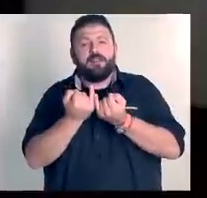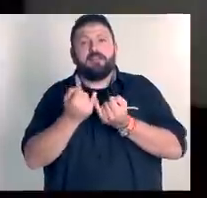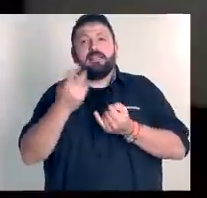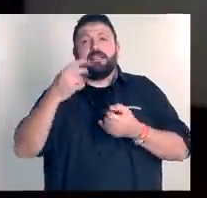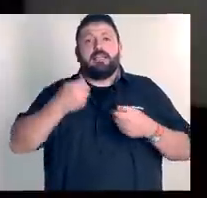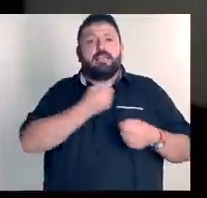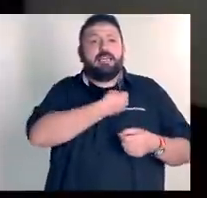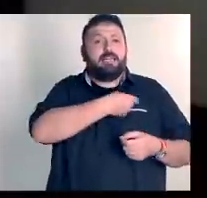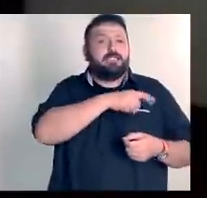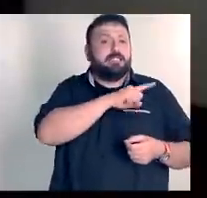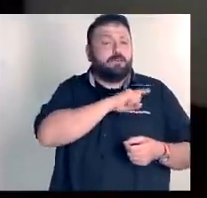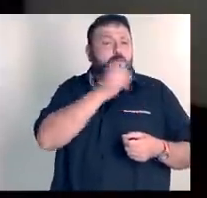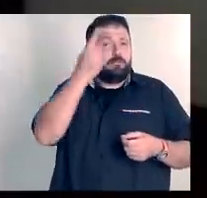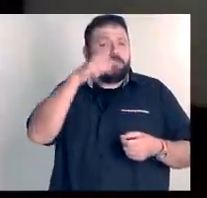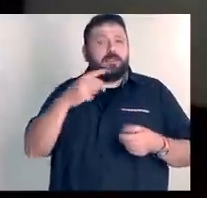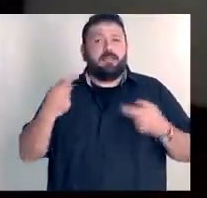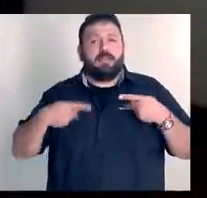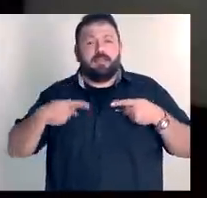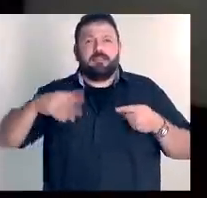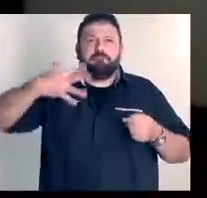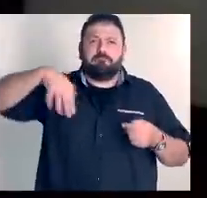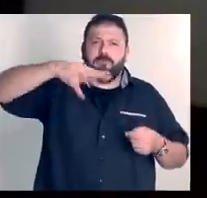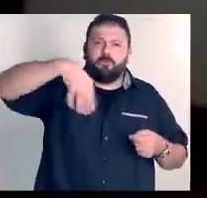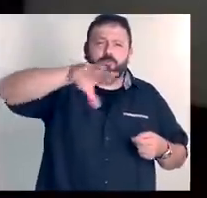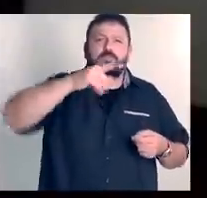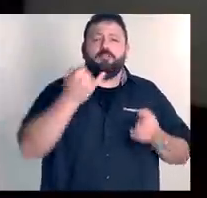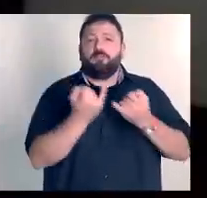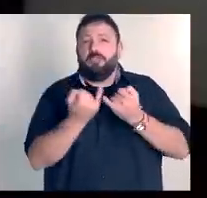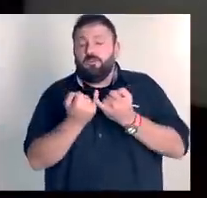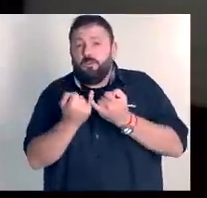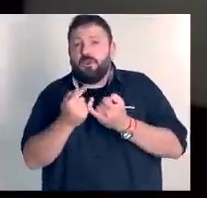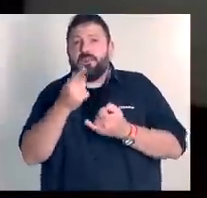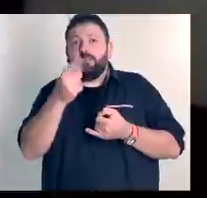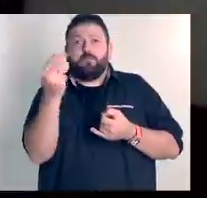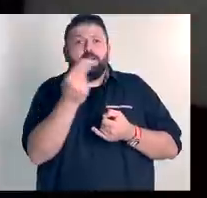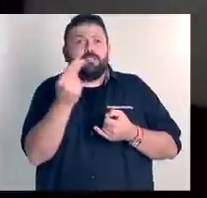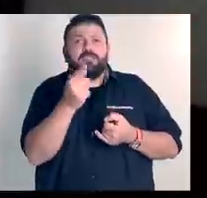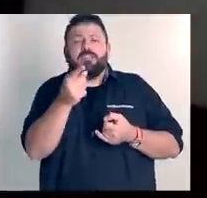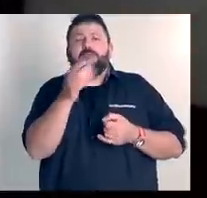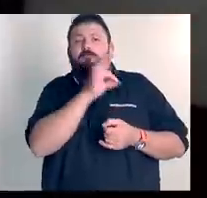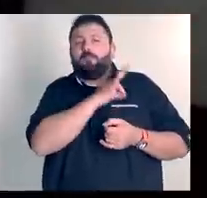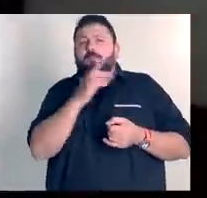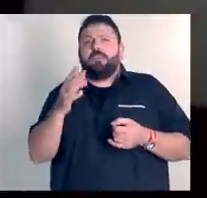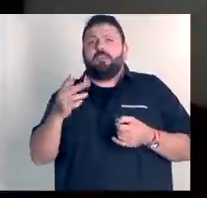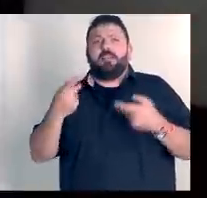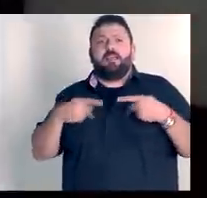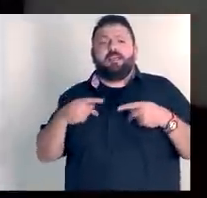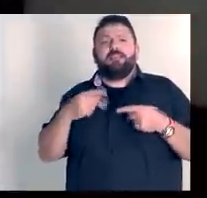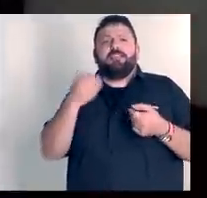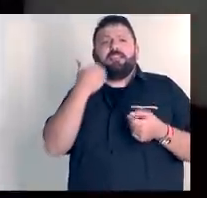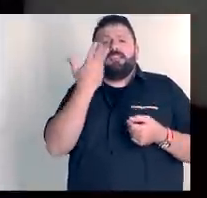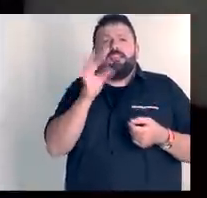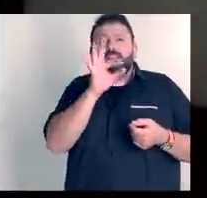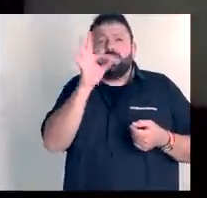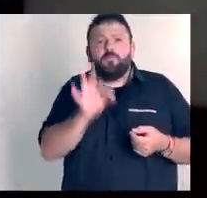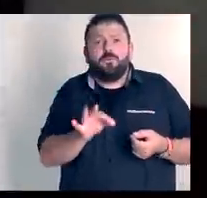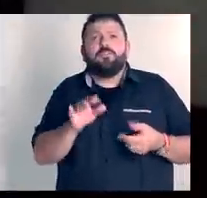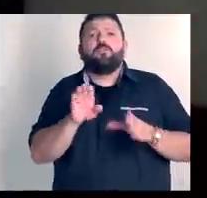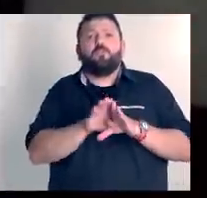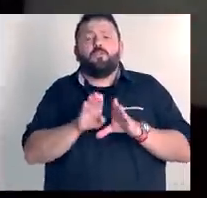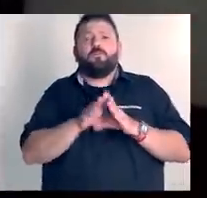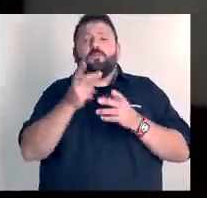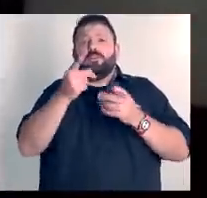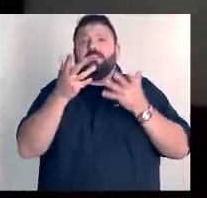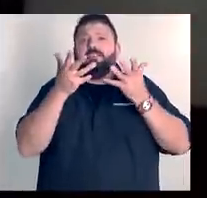con la gente que vas a compartir el centavo, que tenga sus necesidades y lo que está queriendo resuelto. Que esa